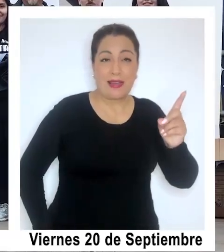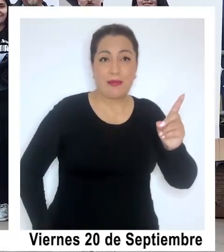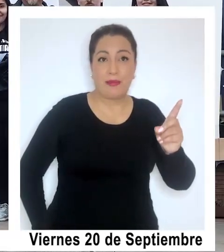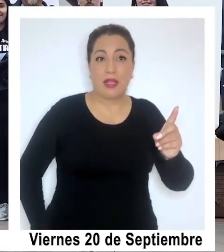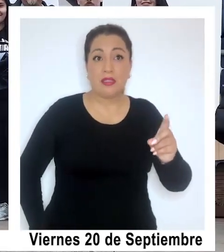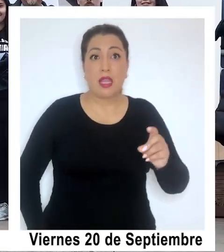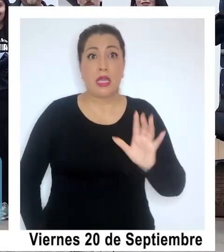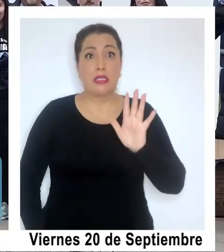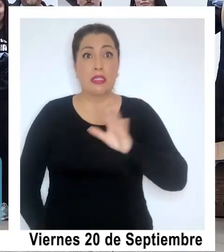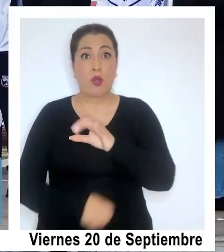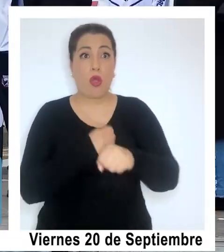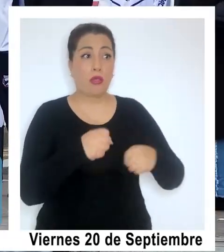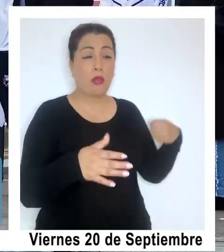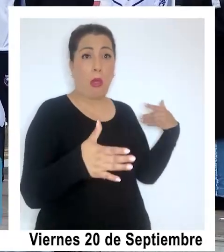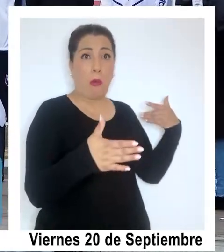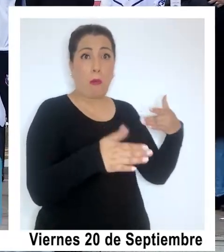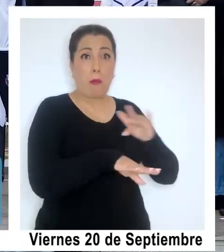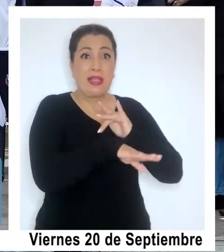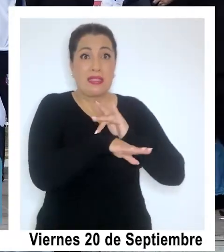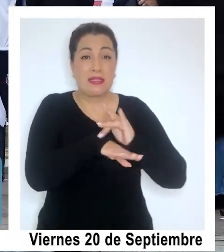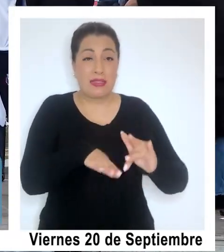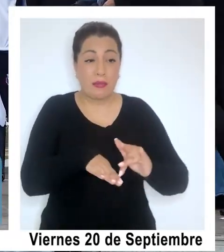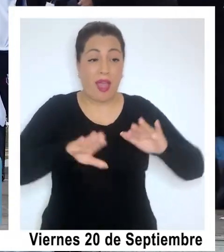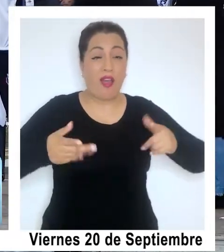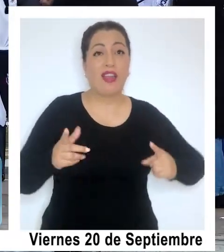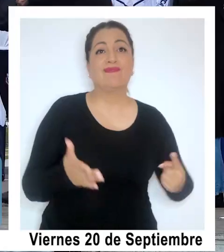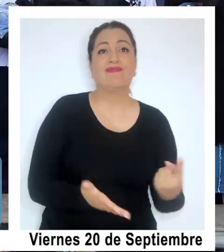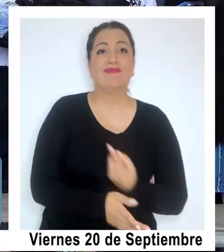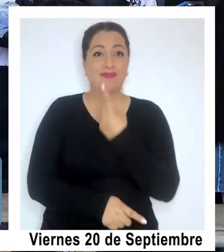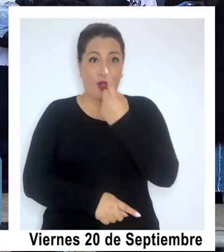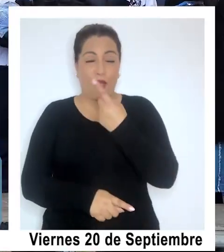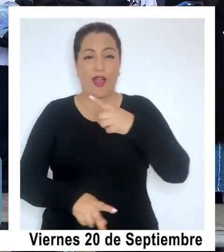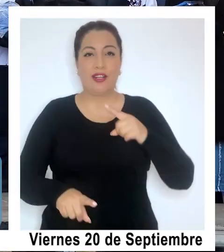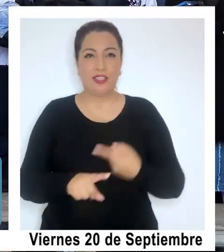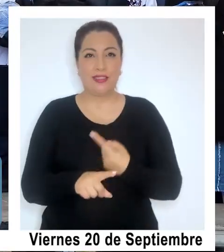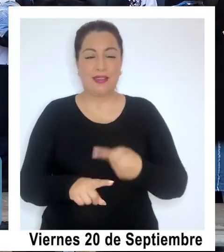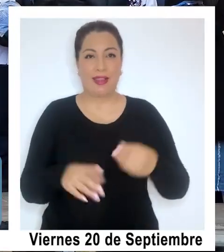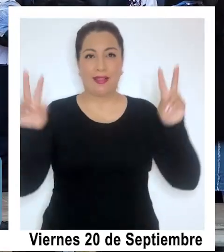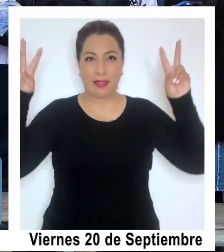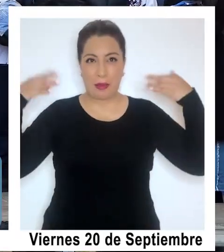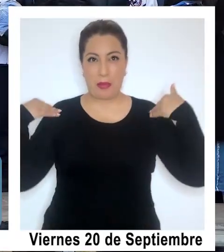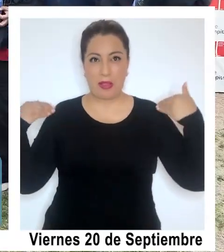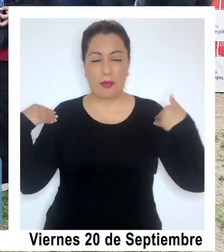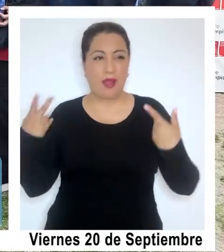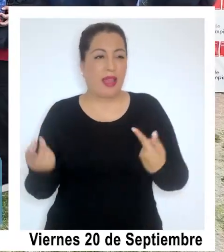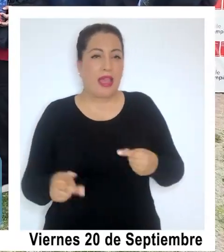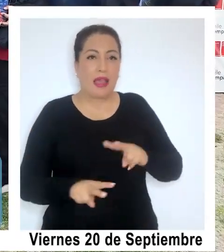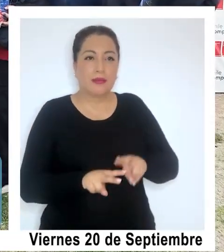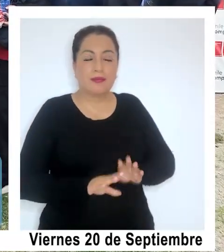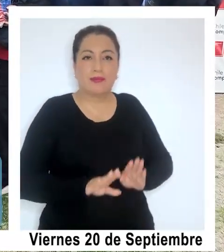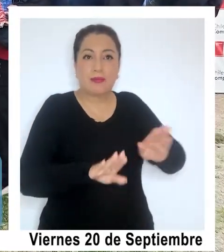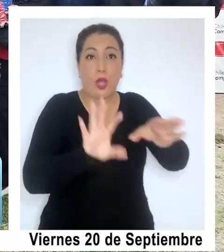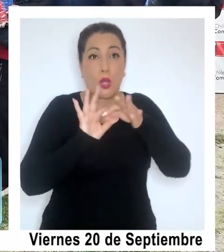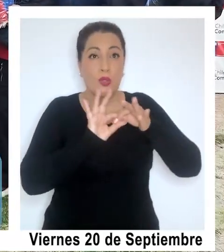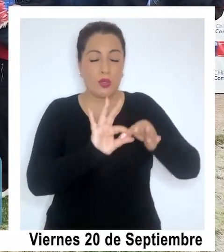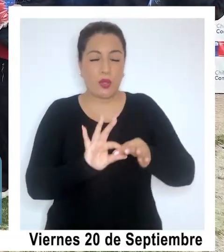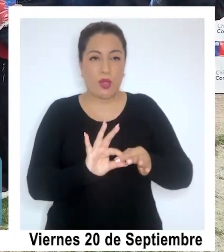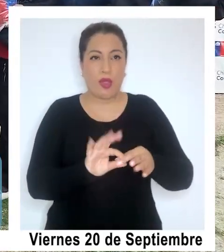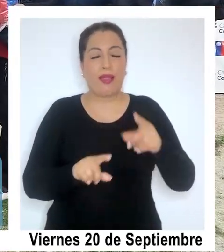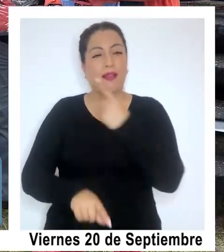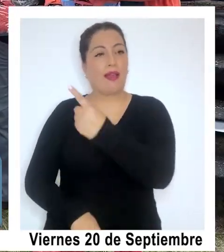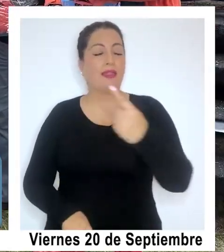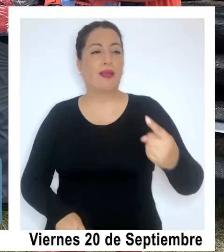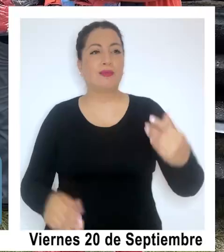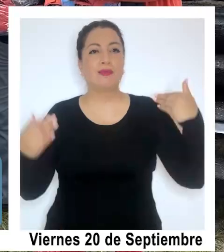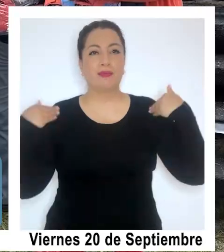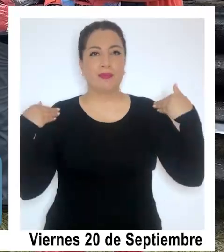5 años de ausencia y que, además de mejorar el nivel y la proyección internacional del deporte, busca fomentar la unidad y el espíritu deportivo